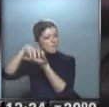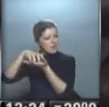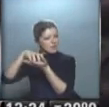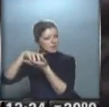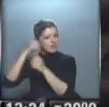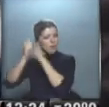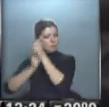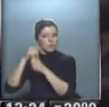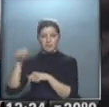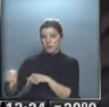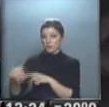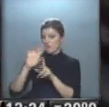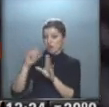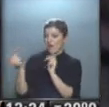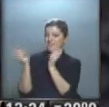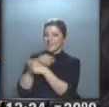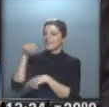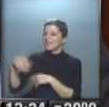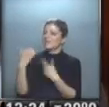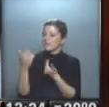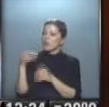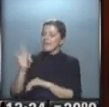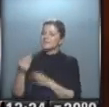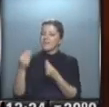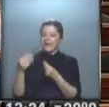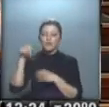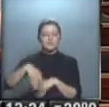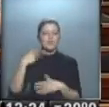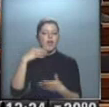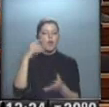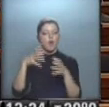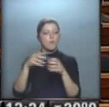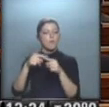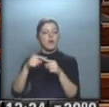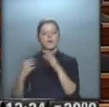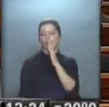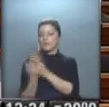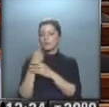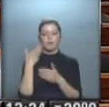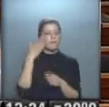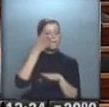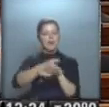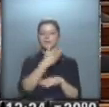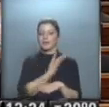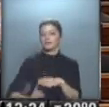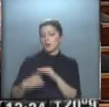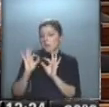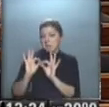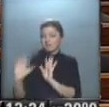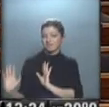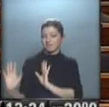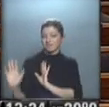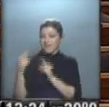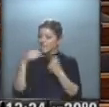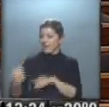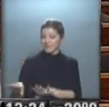político, presentarse a elecciones y ganarlas, que son dos cosas absolutamente distintas. Por eso, señor presidente, y por último, no hay libertad